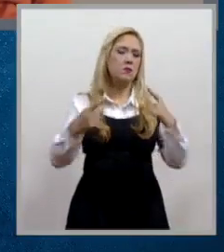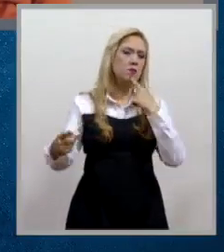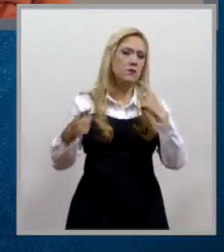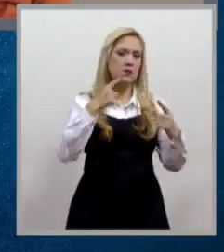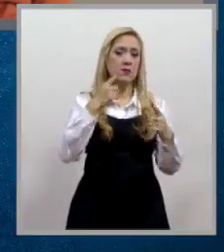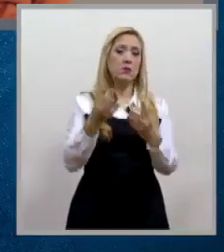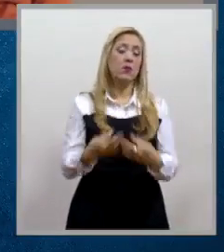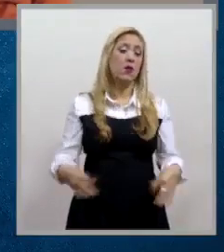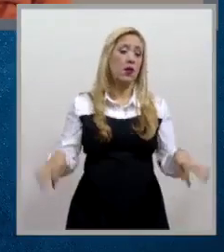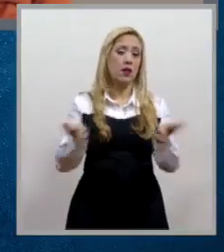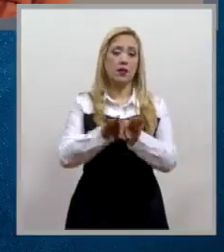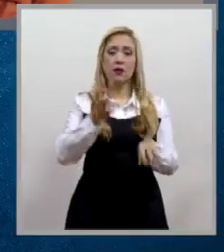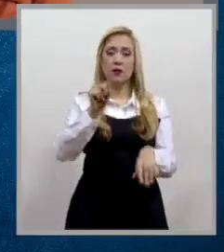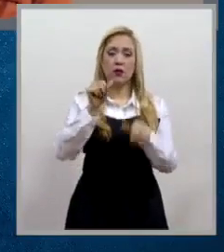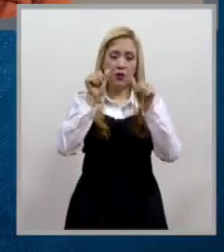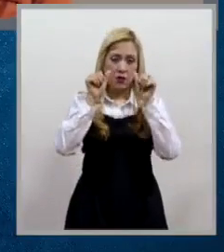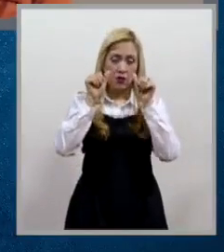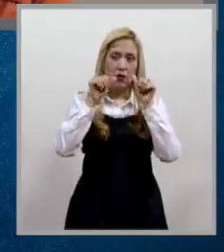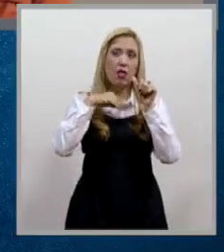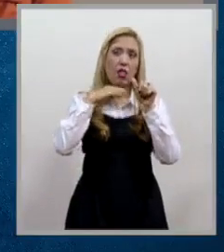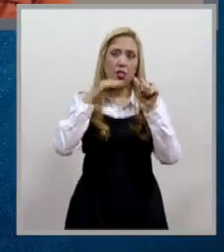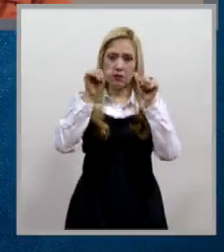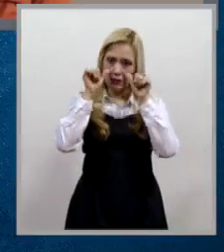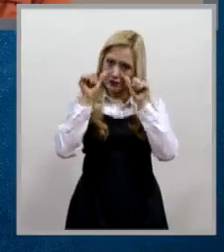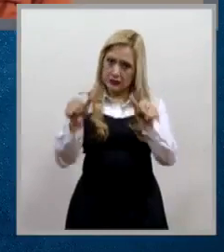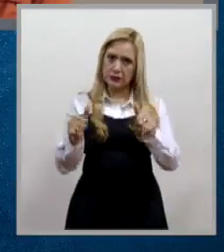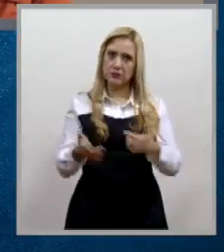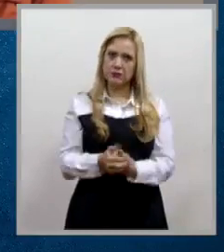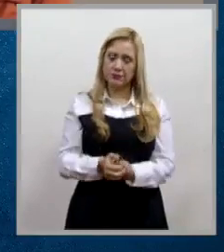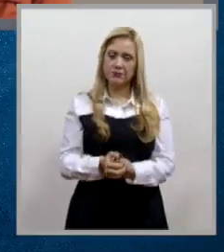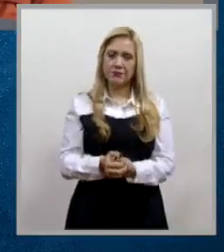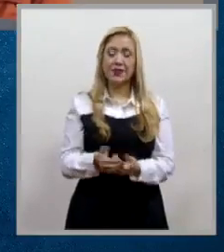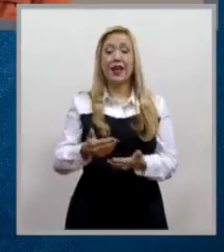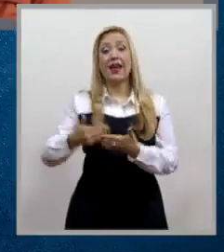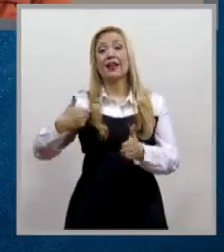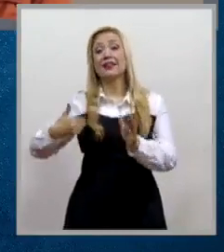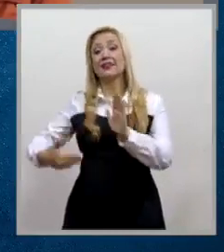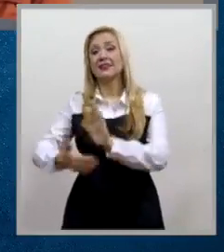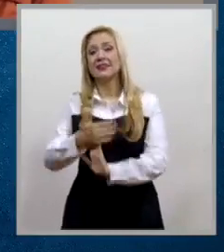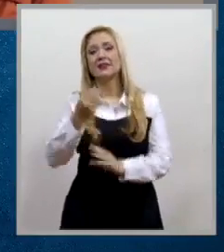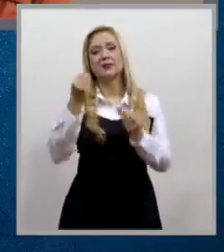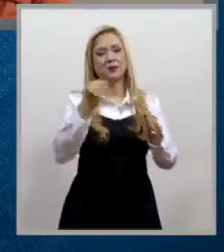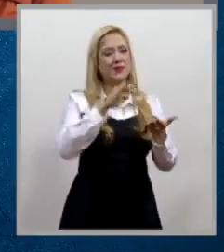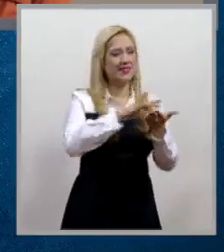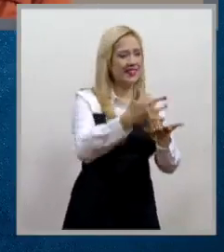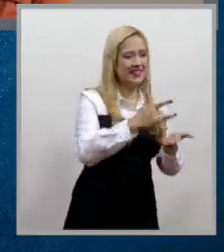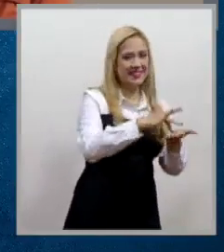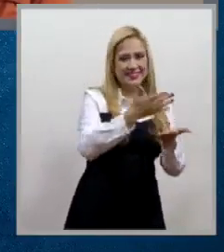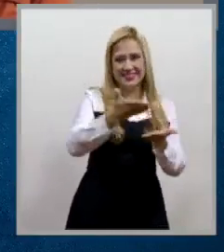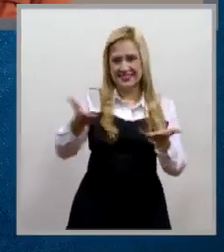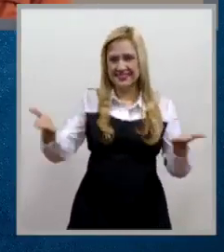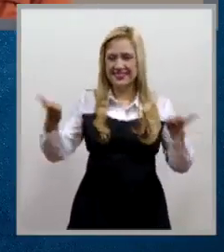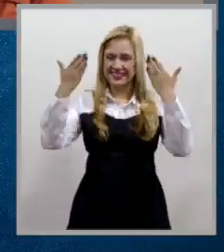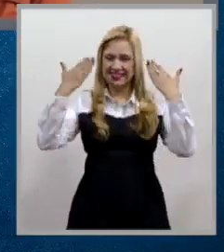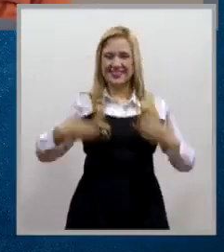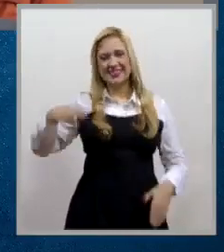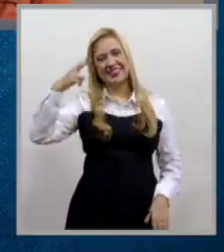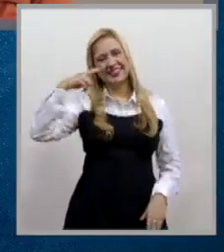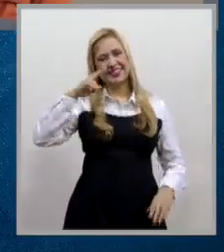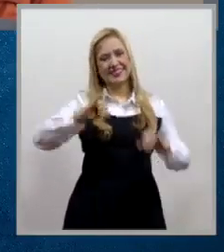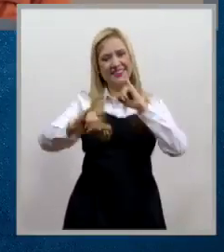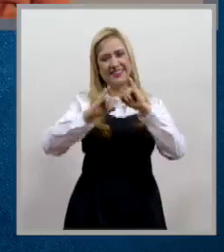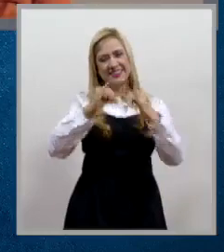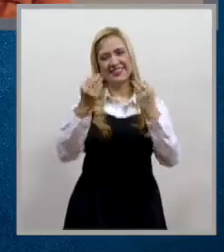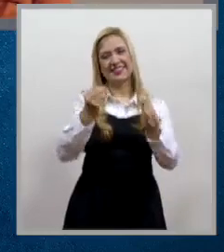es importantísimo seguir teniendo. Les recuerdo a quienes nos escuchan, bueno, antes de despedirme, muchas gracias por haber aceptado la invitación.